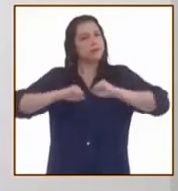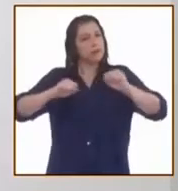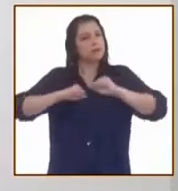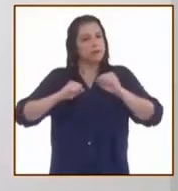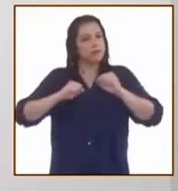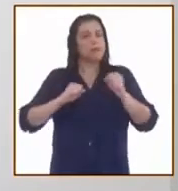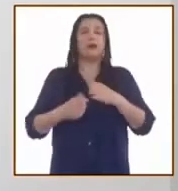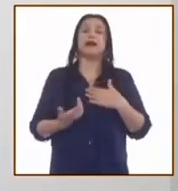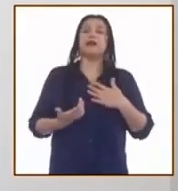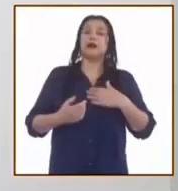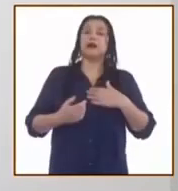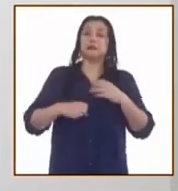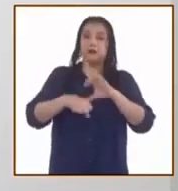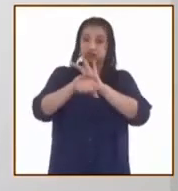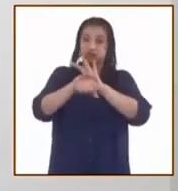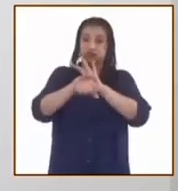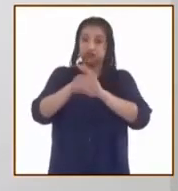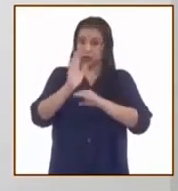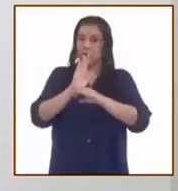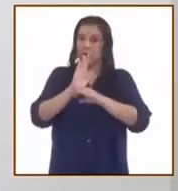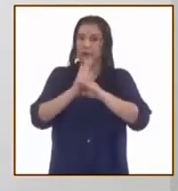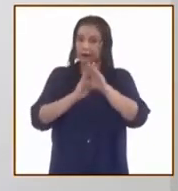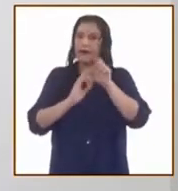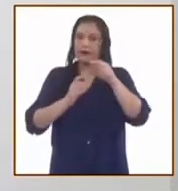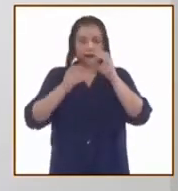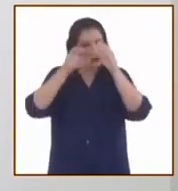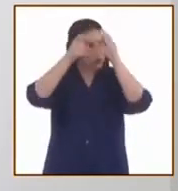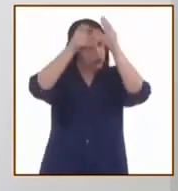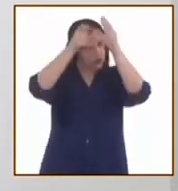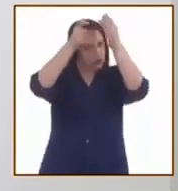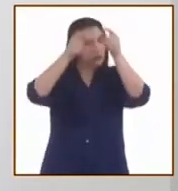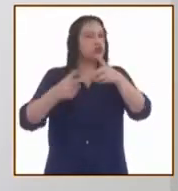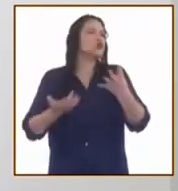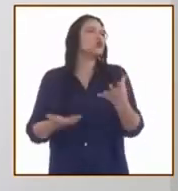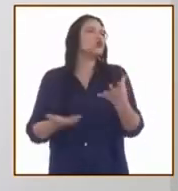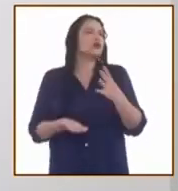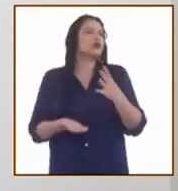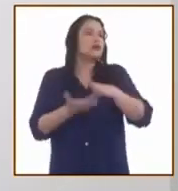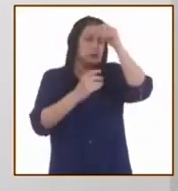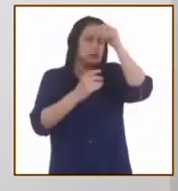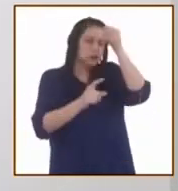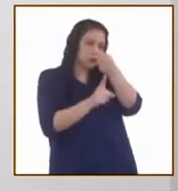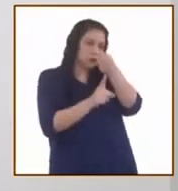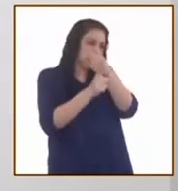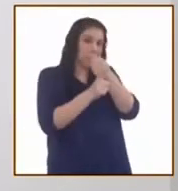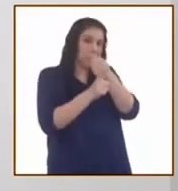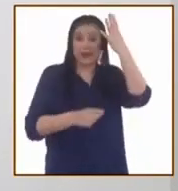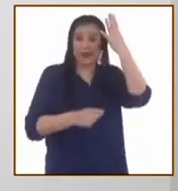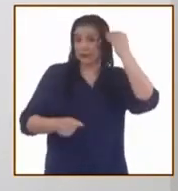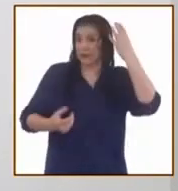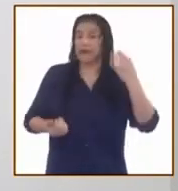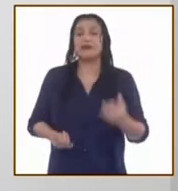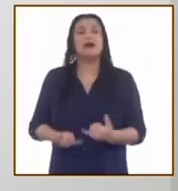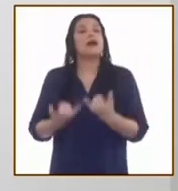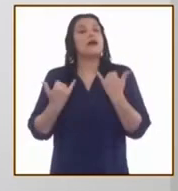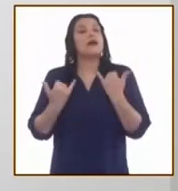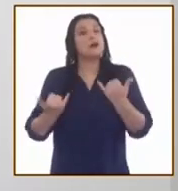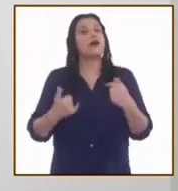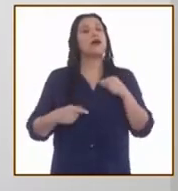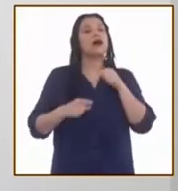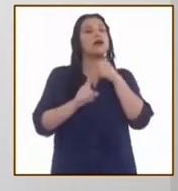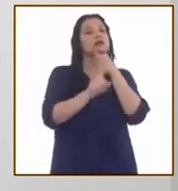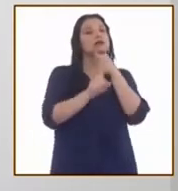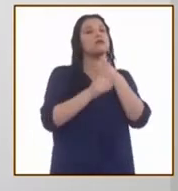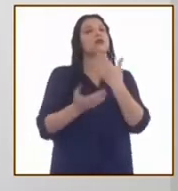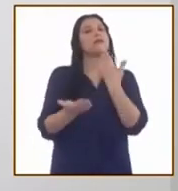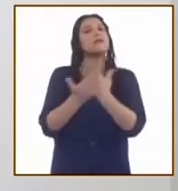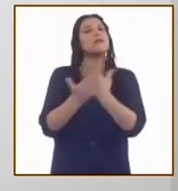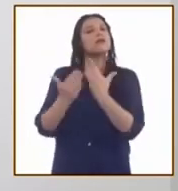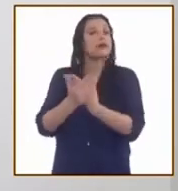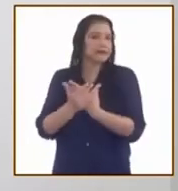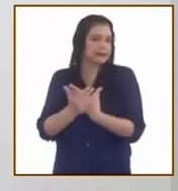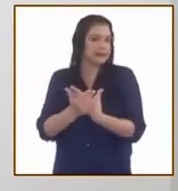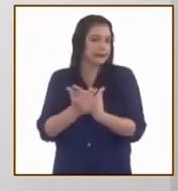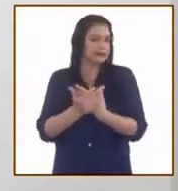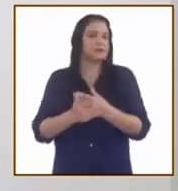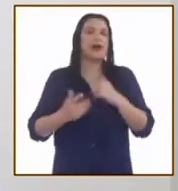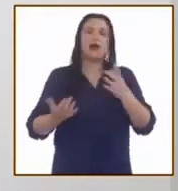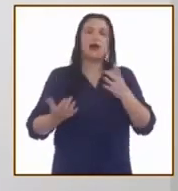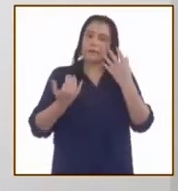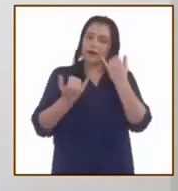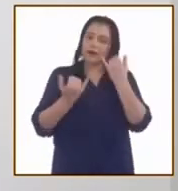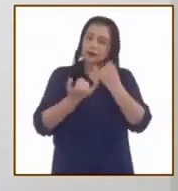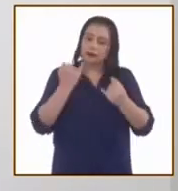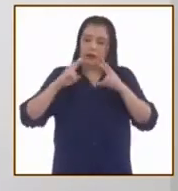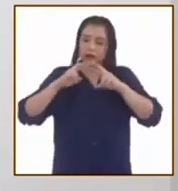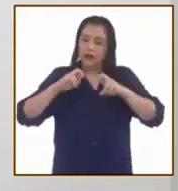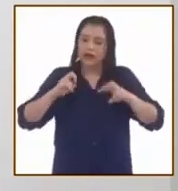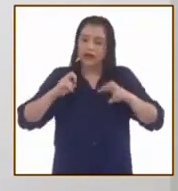aumentaría. Está bien, ese conocimiento lo has adquirido por tu propia experiencia, pero ahora lo demostraron. Para terminar con el